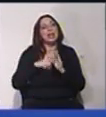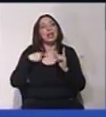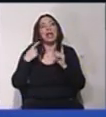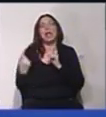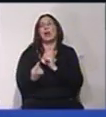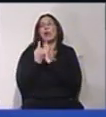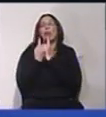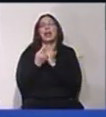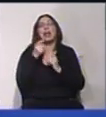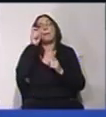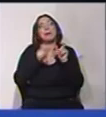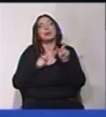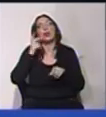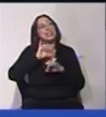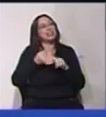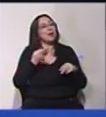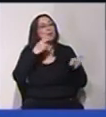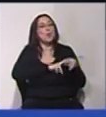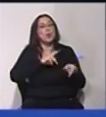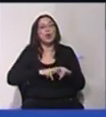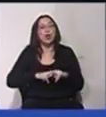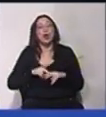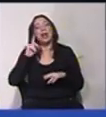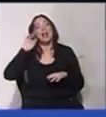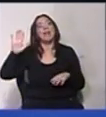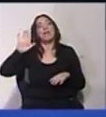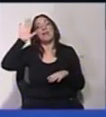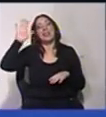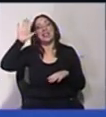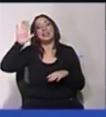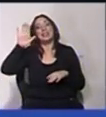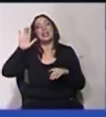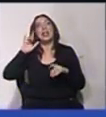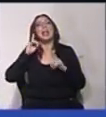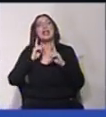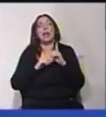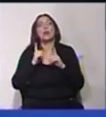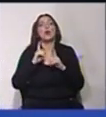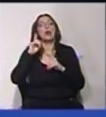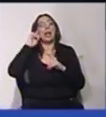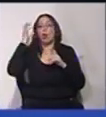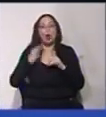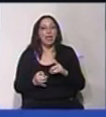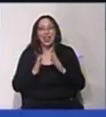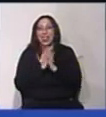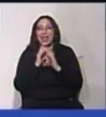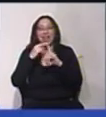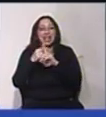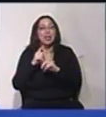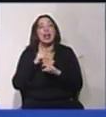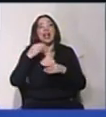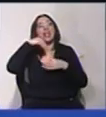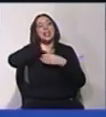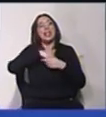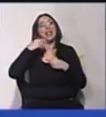seres queridos que ya murieron, cosas que están en la fantasía, que aún los ateos la tienen, porque nadie tiene en el inconsciente